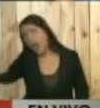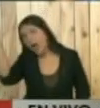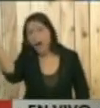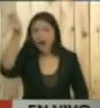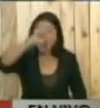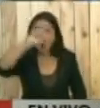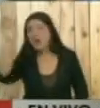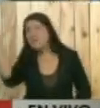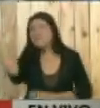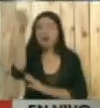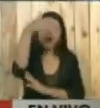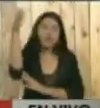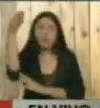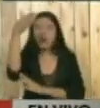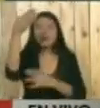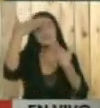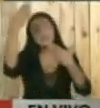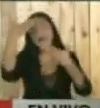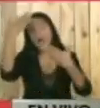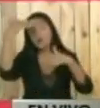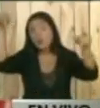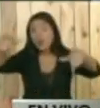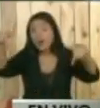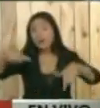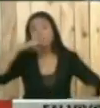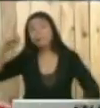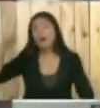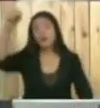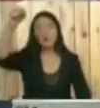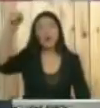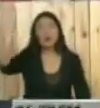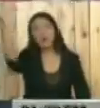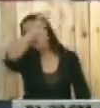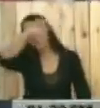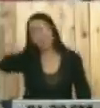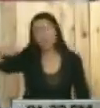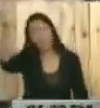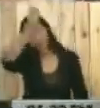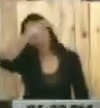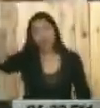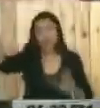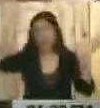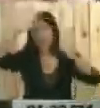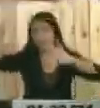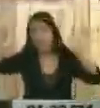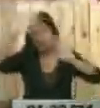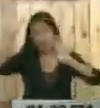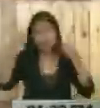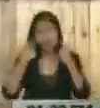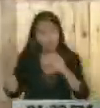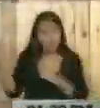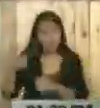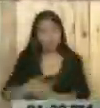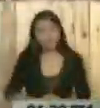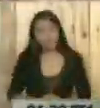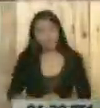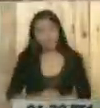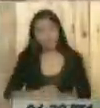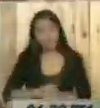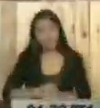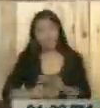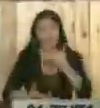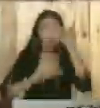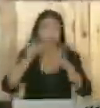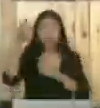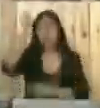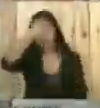un saludo al hermano Nicolás del Tamacuro. ¡Arriba, arriba! ¡Arriba las manos, la bandera, arriba! ¡Arriba,